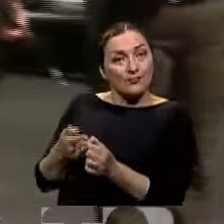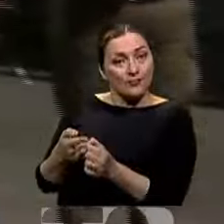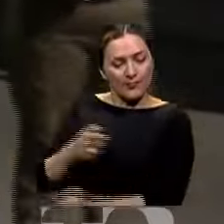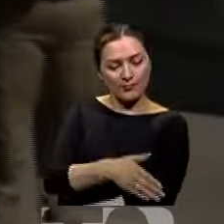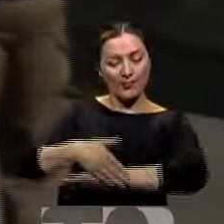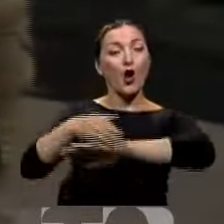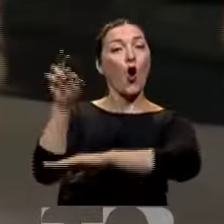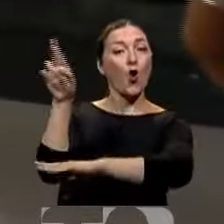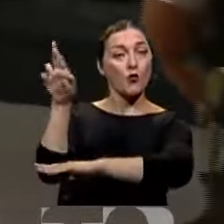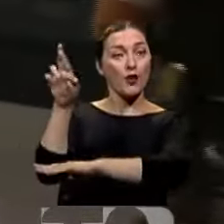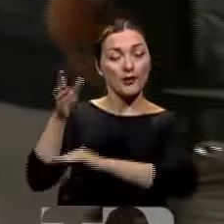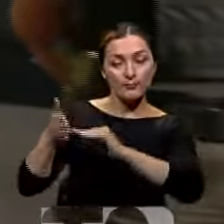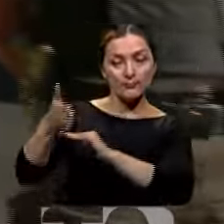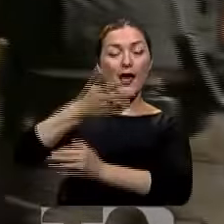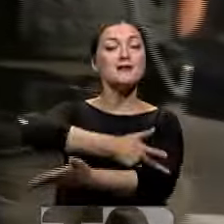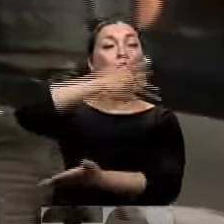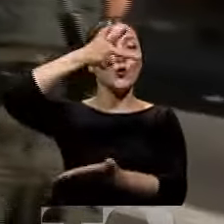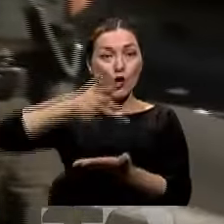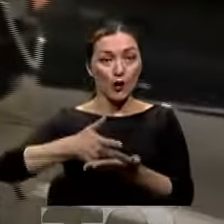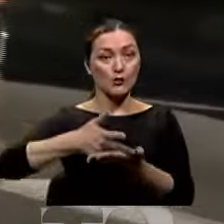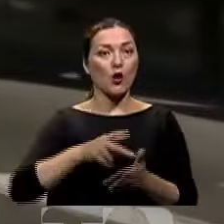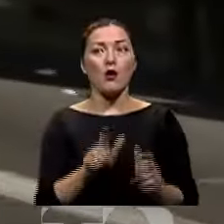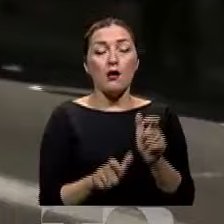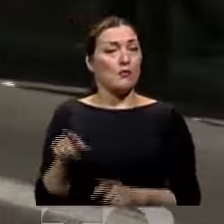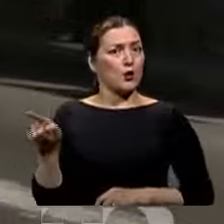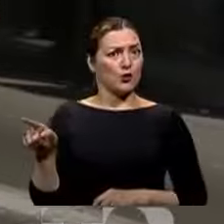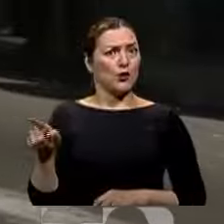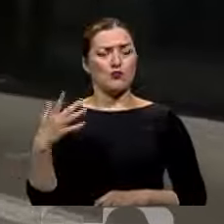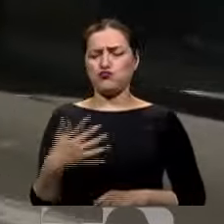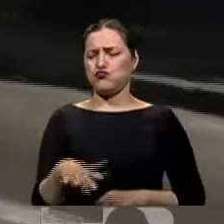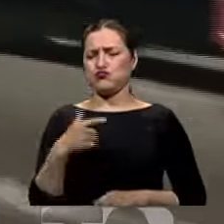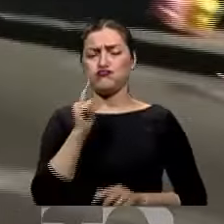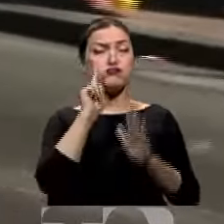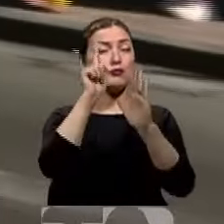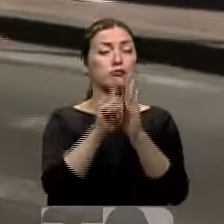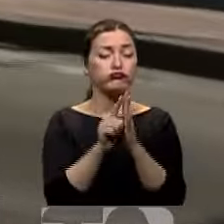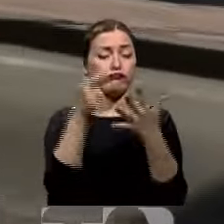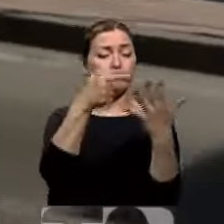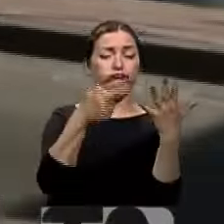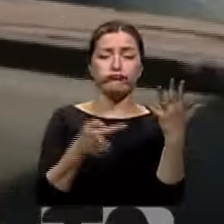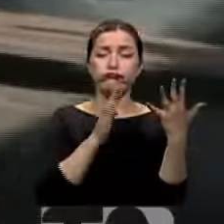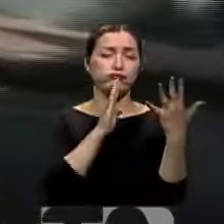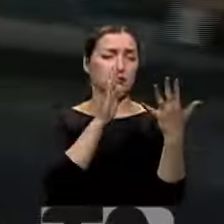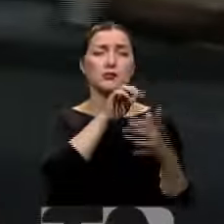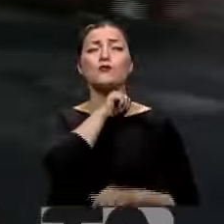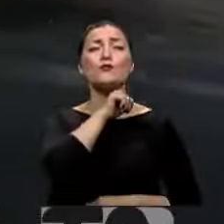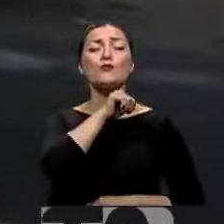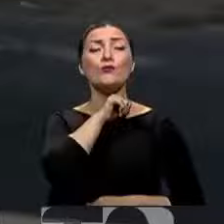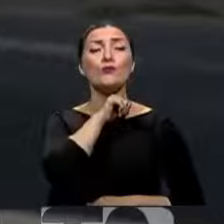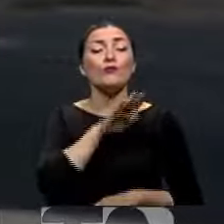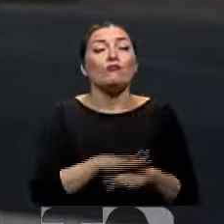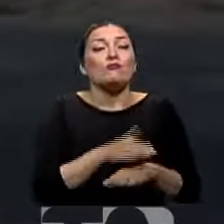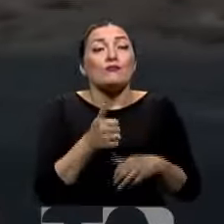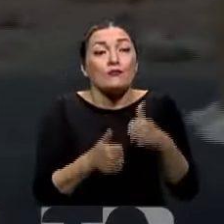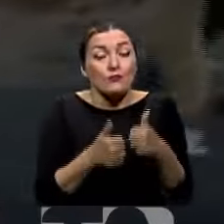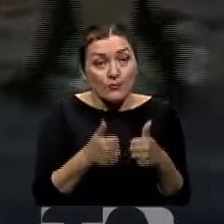calles Rocafuerte y Chimborazo. Y es que acá la ciudadanía denuncia de que se están presentando constantemente asaltos. Esto debido también